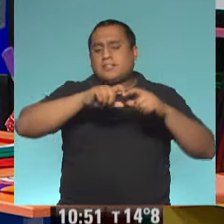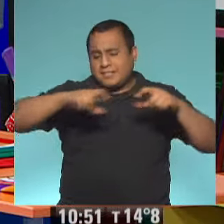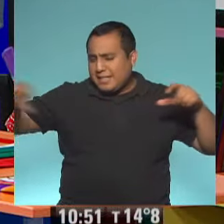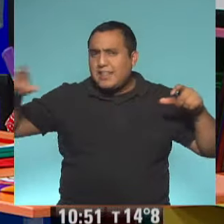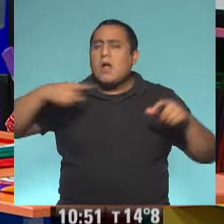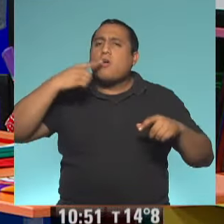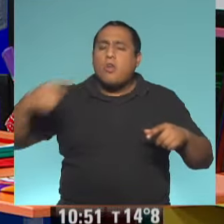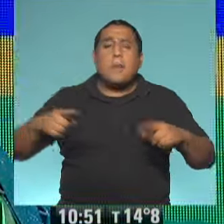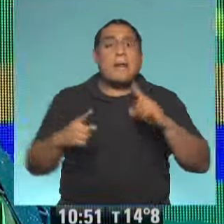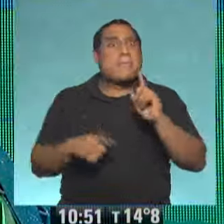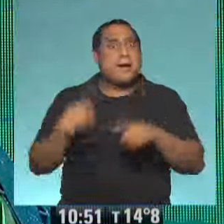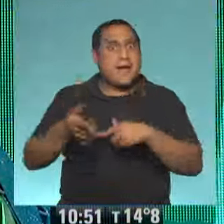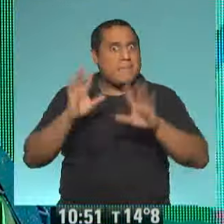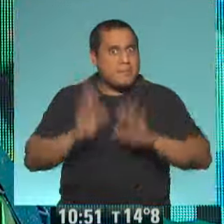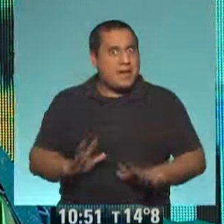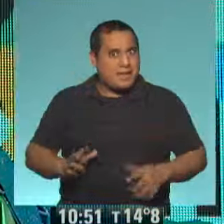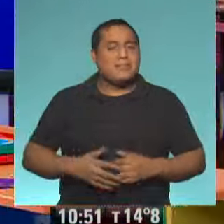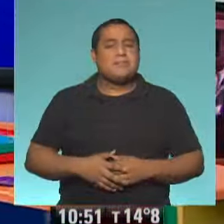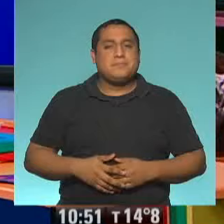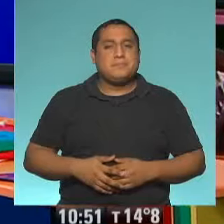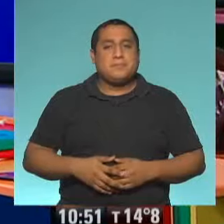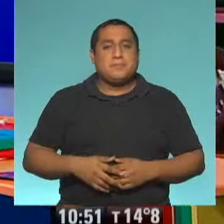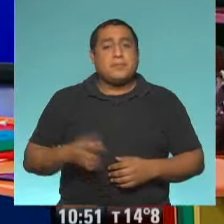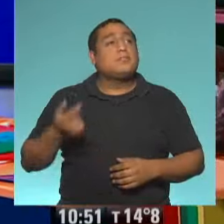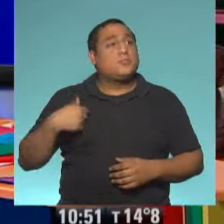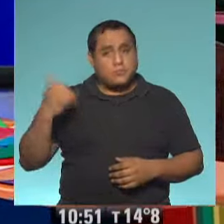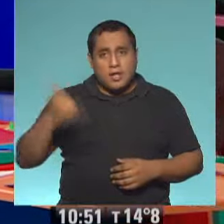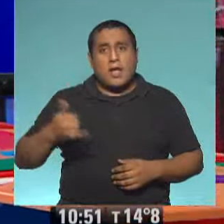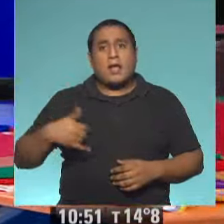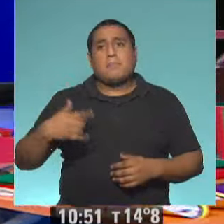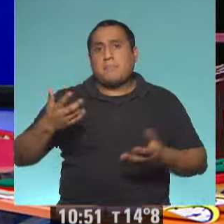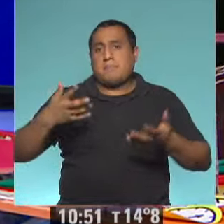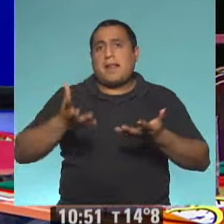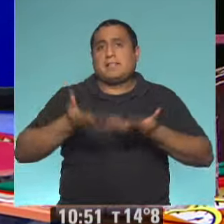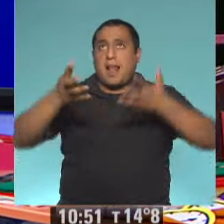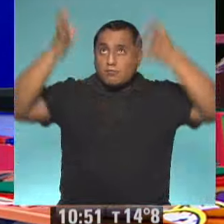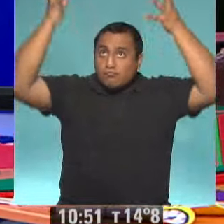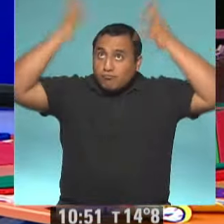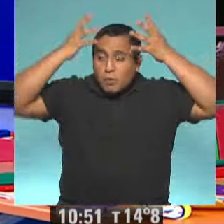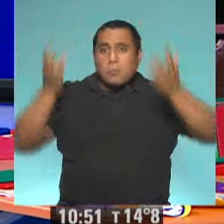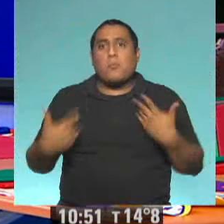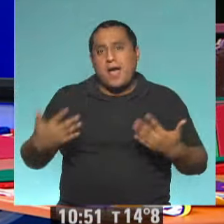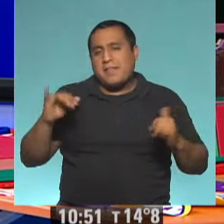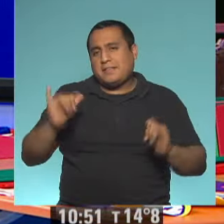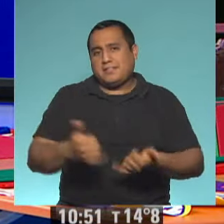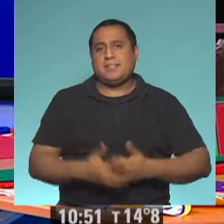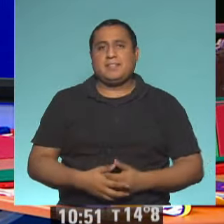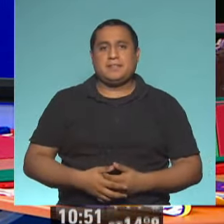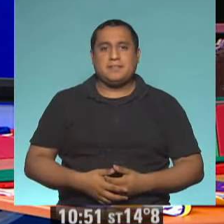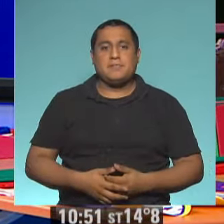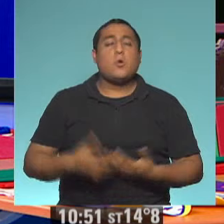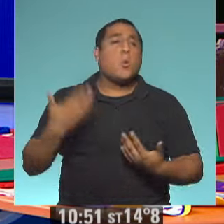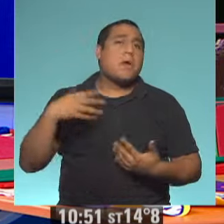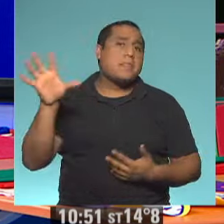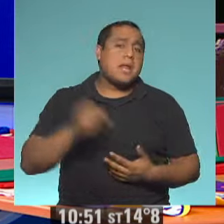verde. Para mañana armar nuestra murga. Sí, y yo tengo una ensaladera verde en casa. Traela. La traela. Por sí, como quieran el traje. Podemos traer